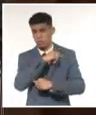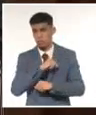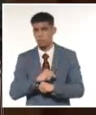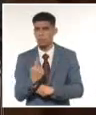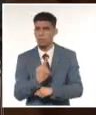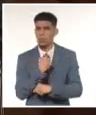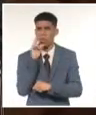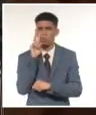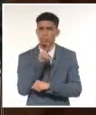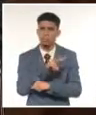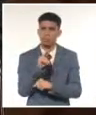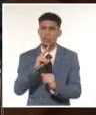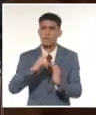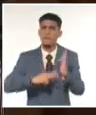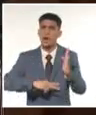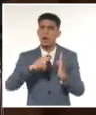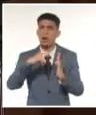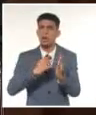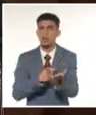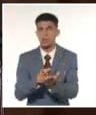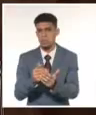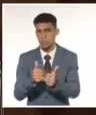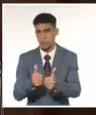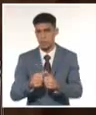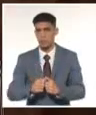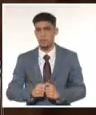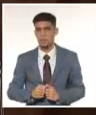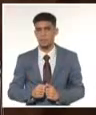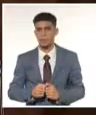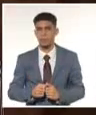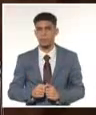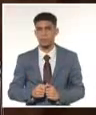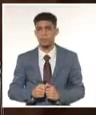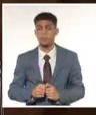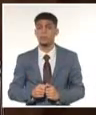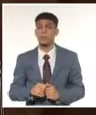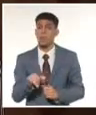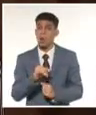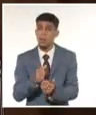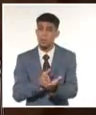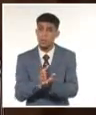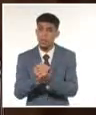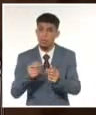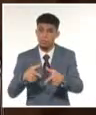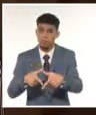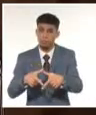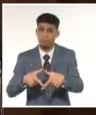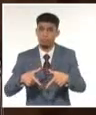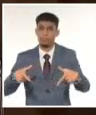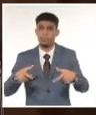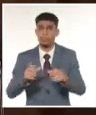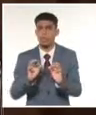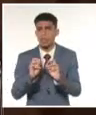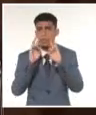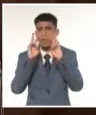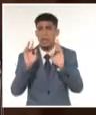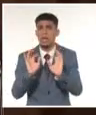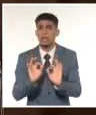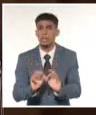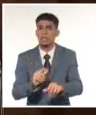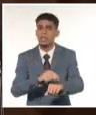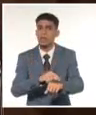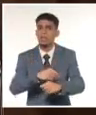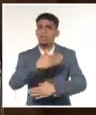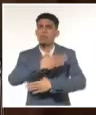propios que no se pierden. Por el contrario, se acrecientan ante las adversidades y la dureza de la vida en tiempos de